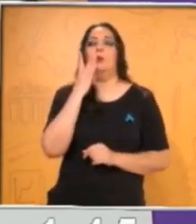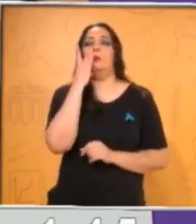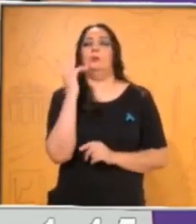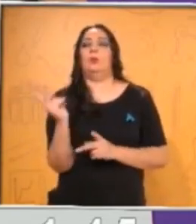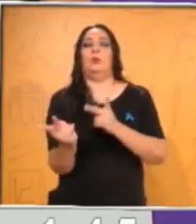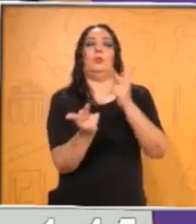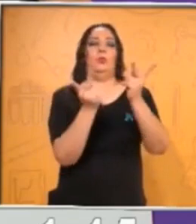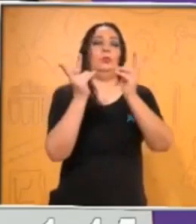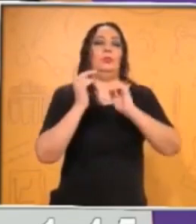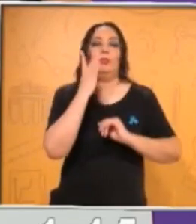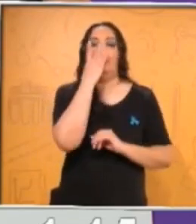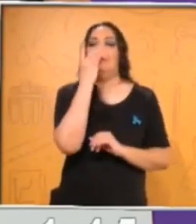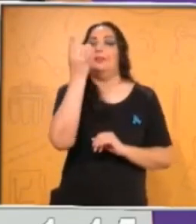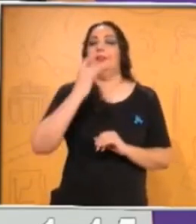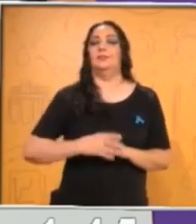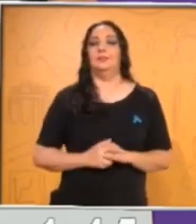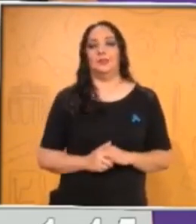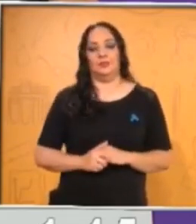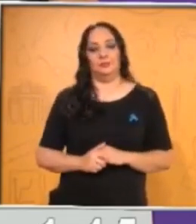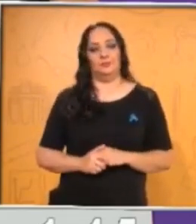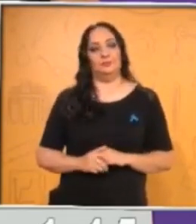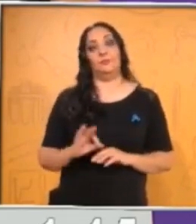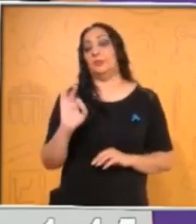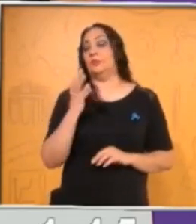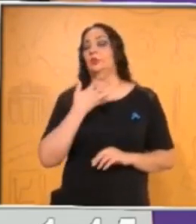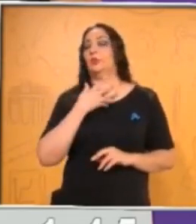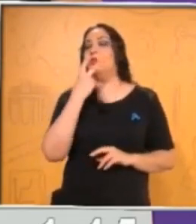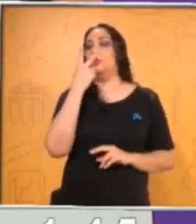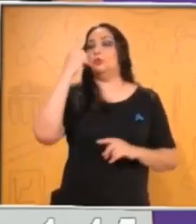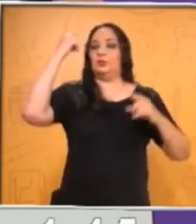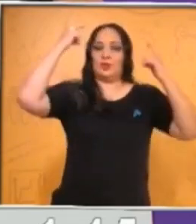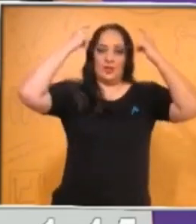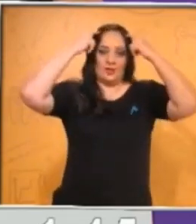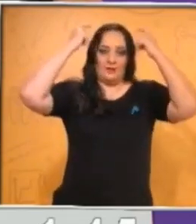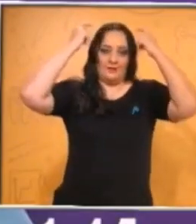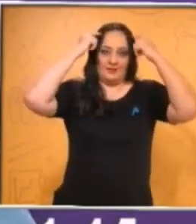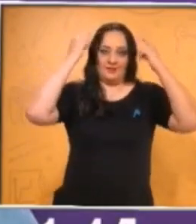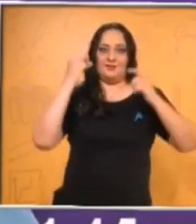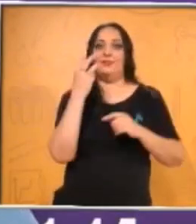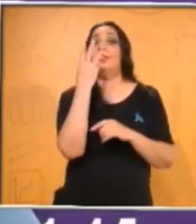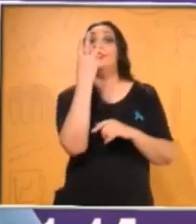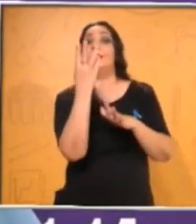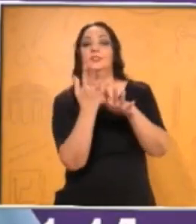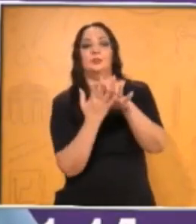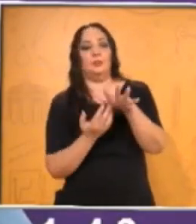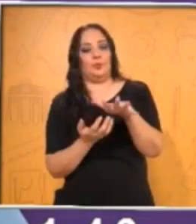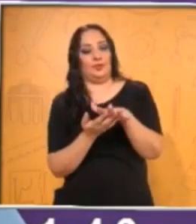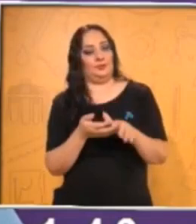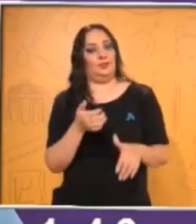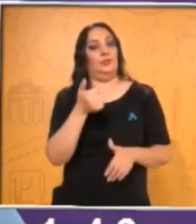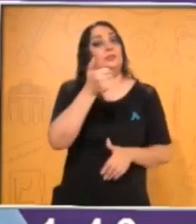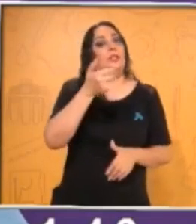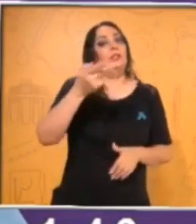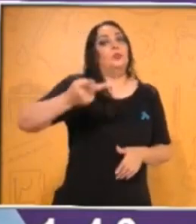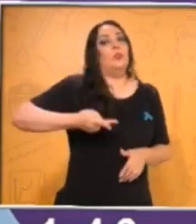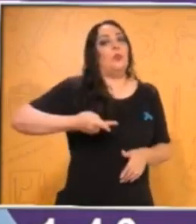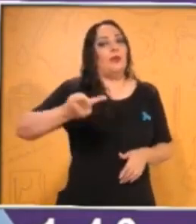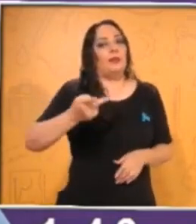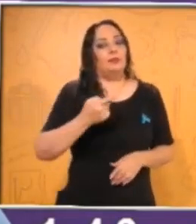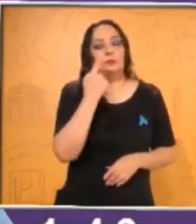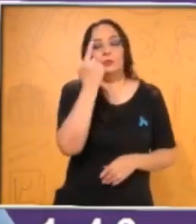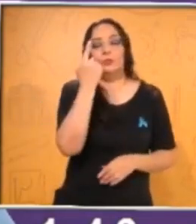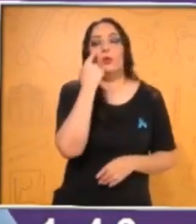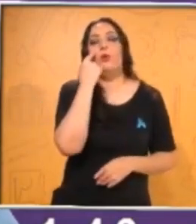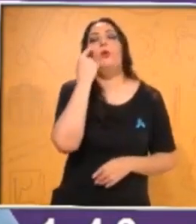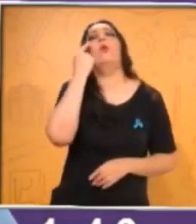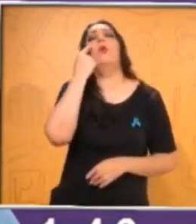acertijo. Ahí va. Si tengo dos cabezas, tres pies, seis piernas y un